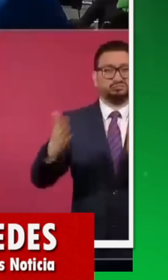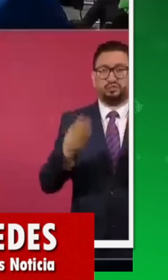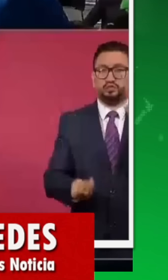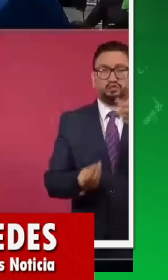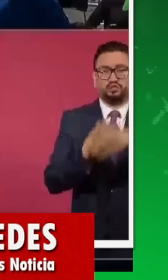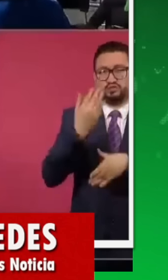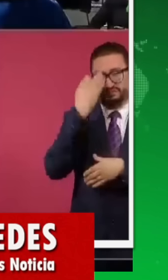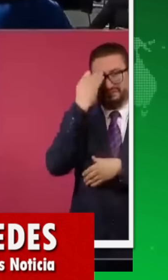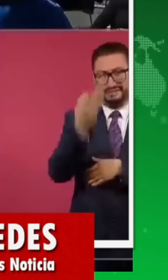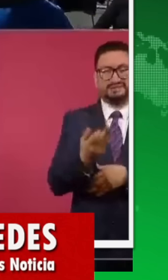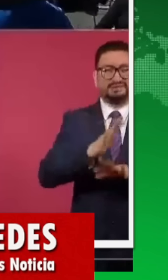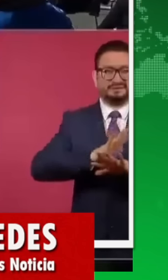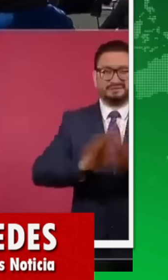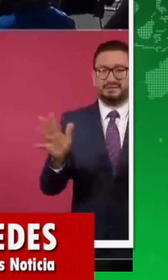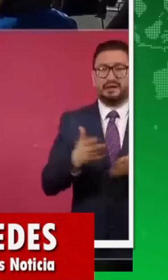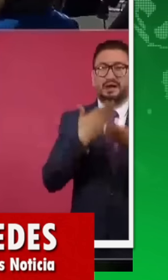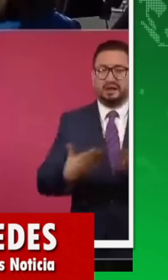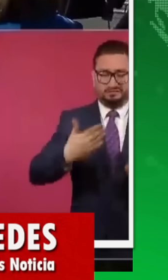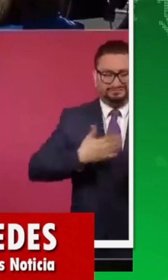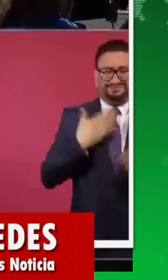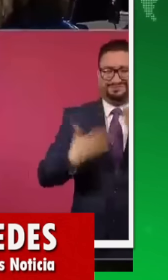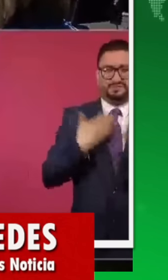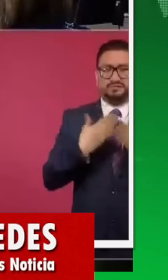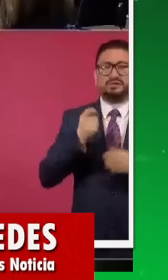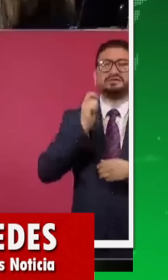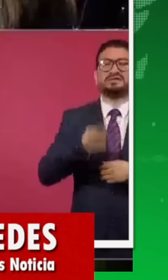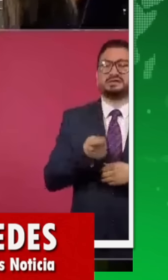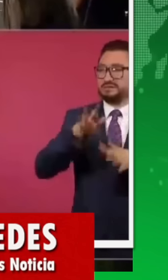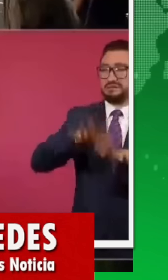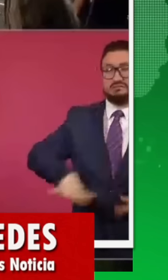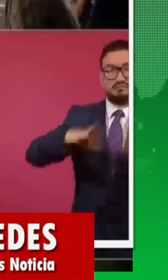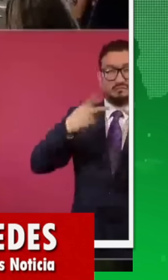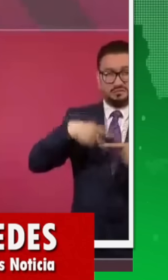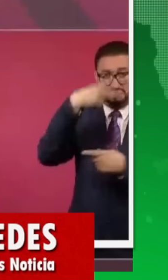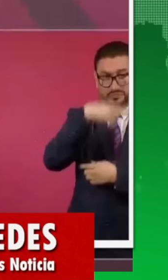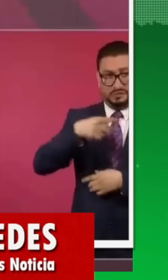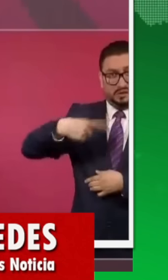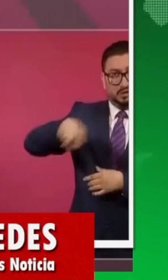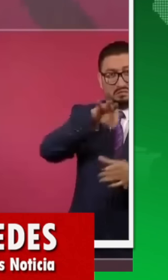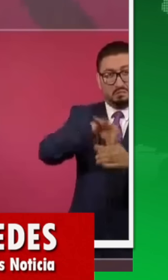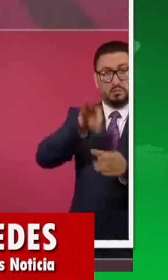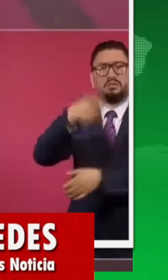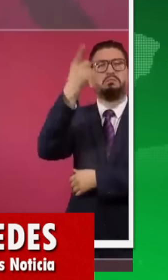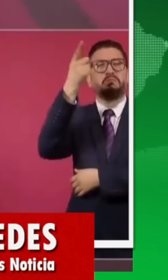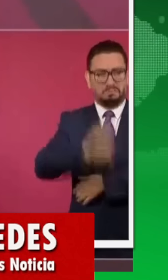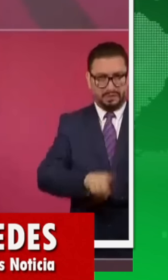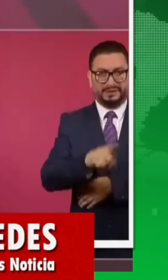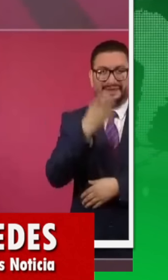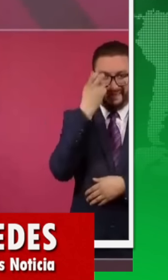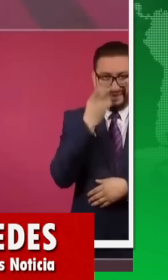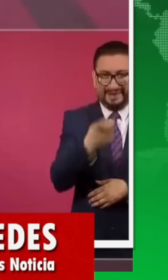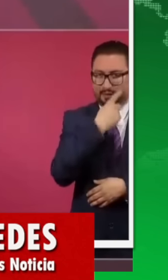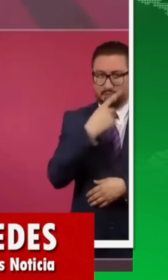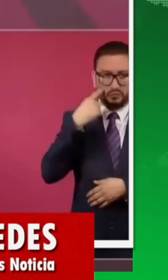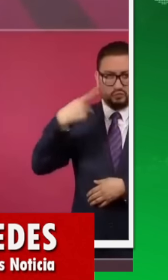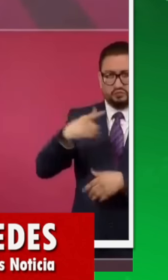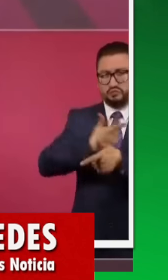celebrar ahora es el pueblo el que manda y esa es la